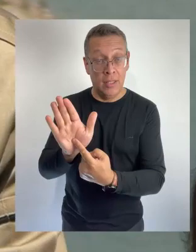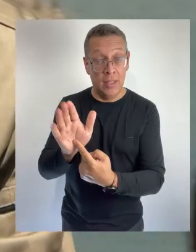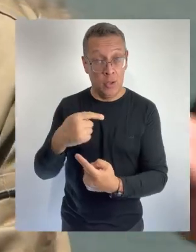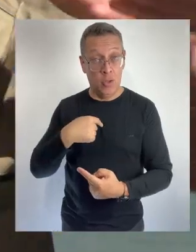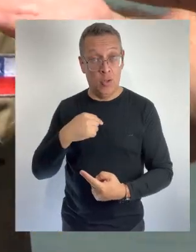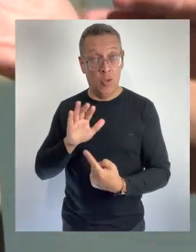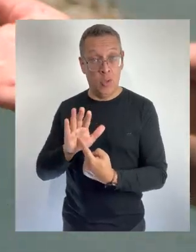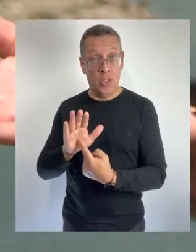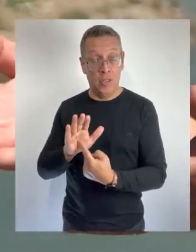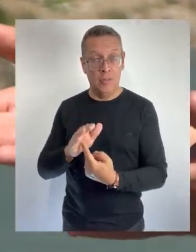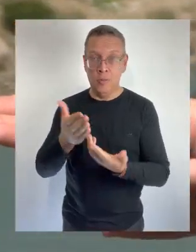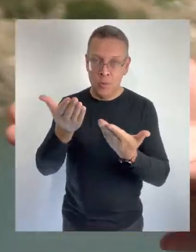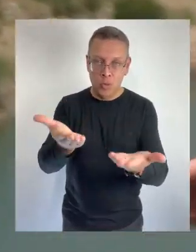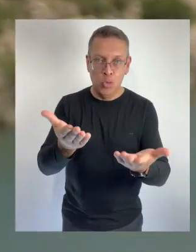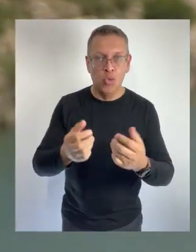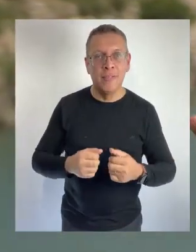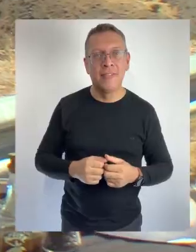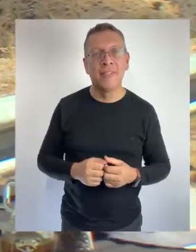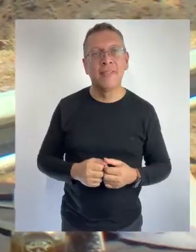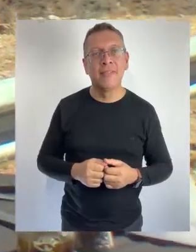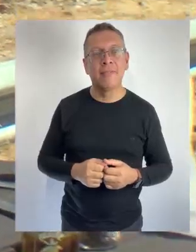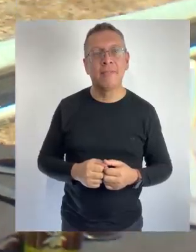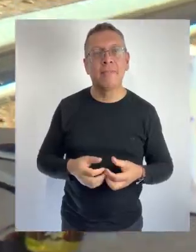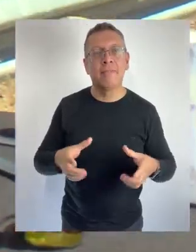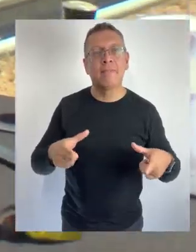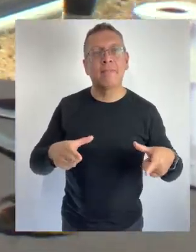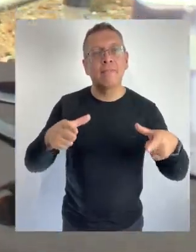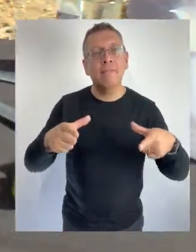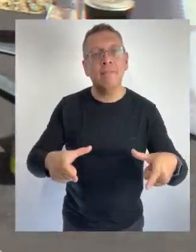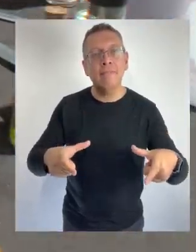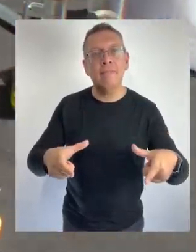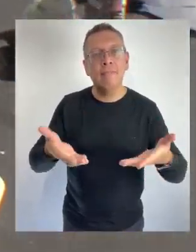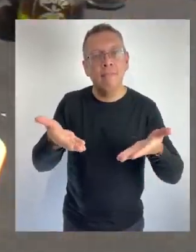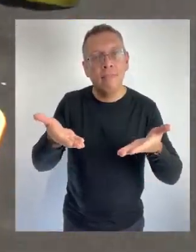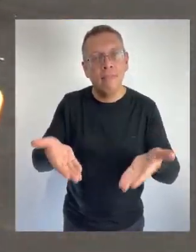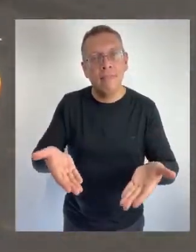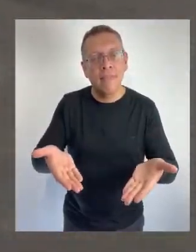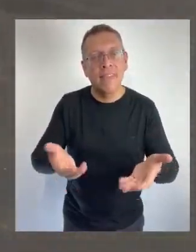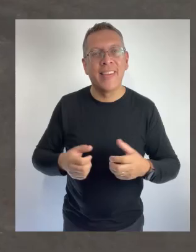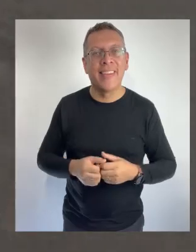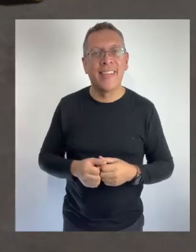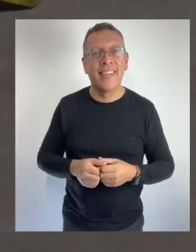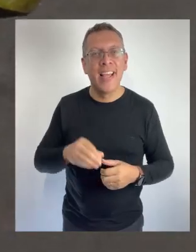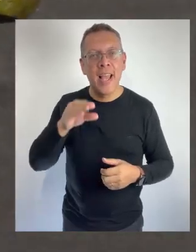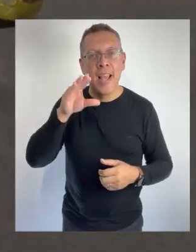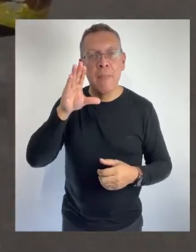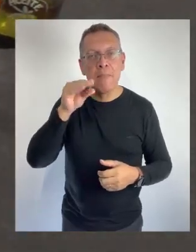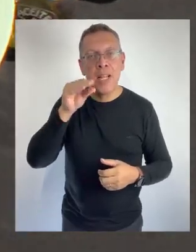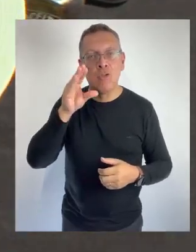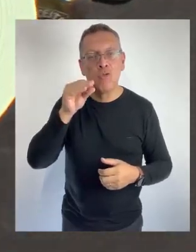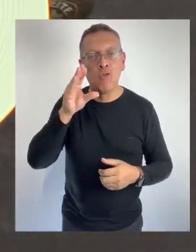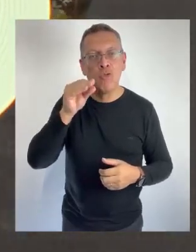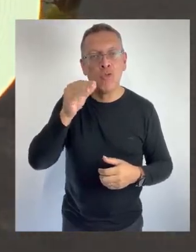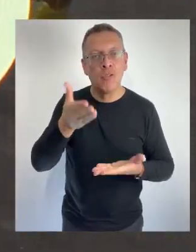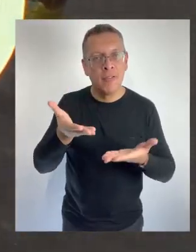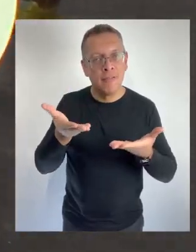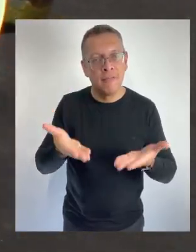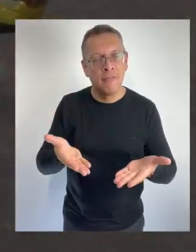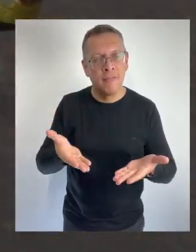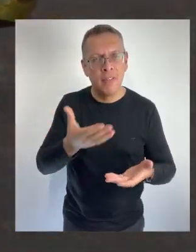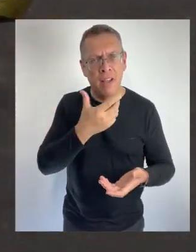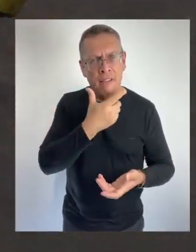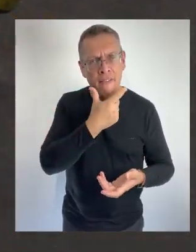lo hizo. Así que... Pato. Este es un plato, ustedes ven, sencillo de hacer. Un plato